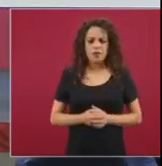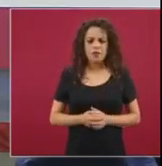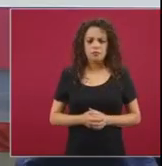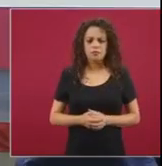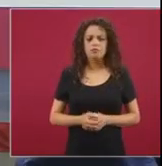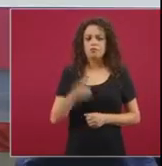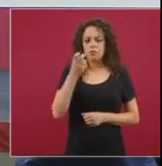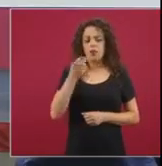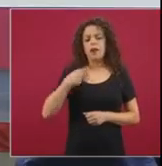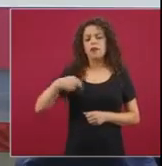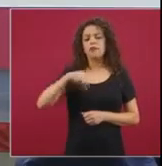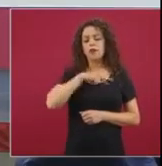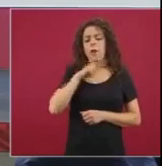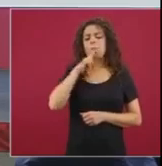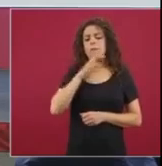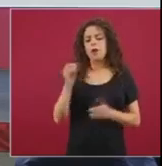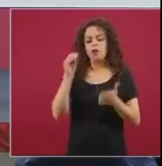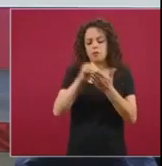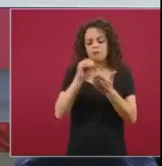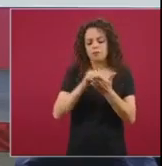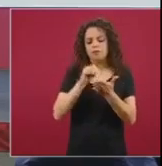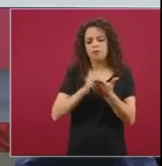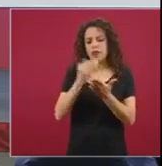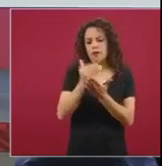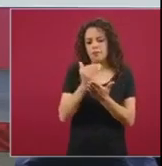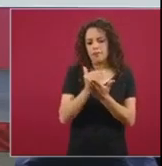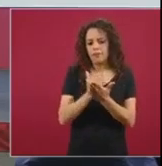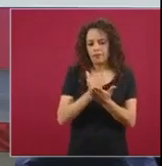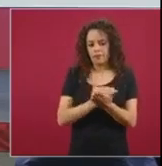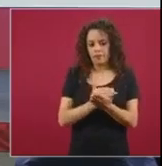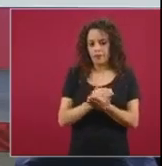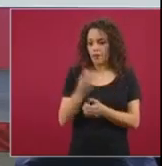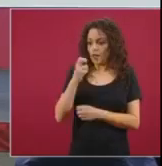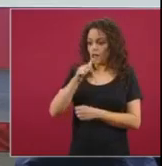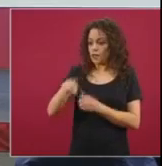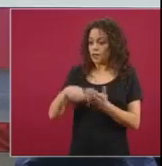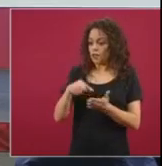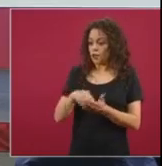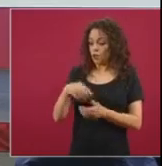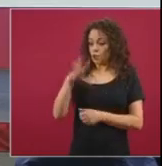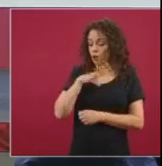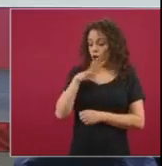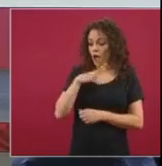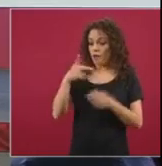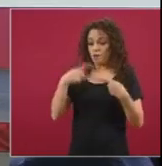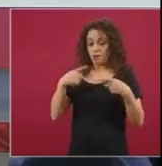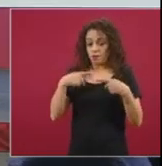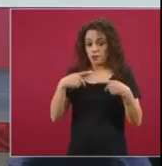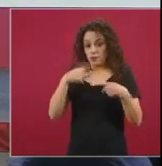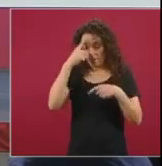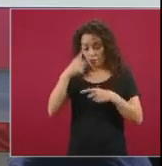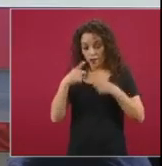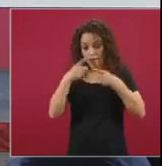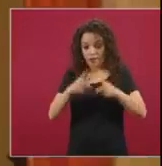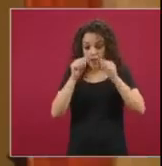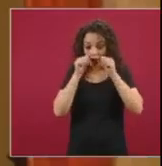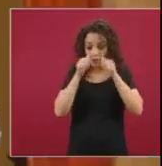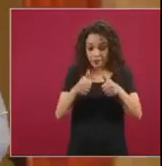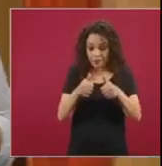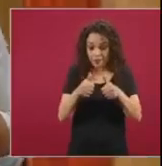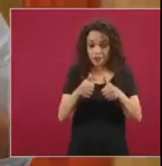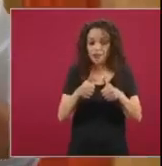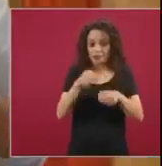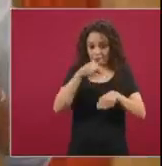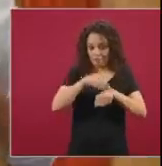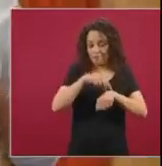unos lineamientos en donde lo que estamos tratando de hacer es que en aquellos lugares en donde haya promotores de la salud verifiquen este estudio de contactos, que se haga